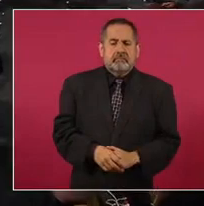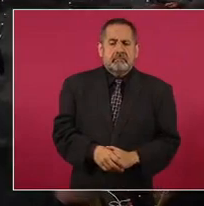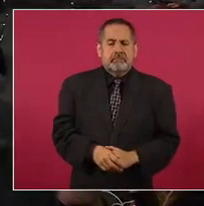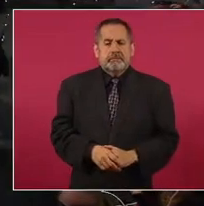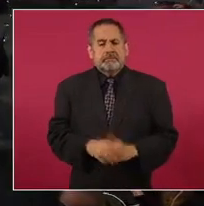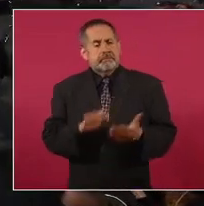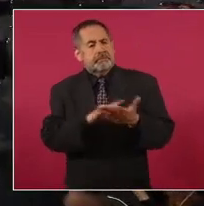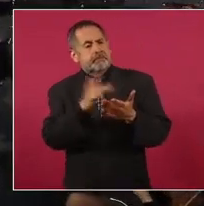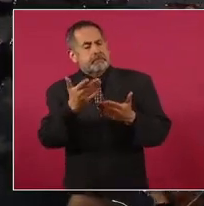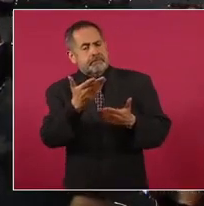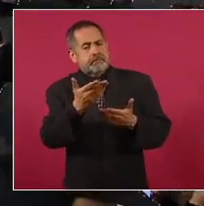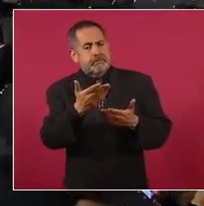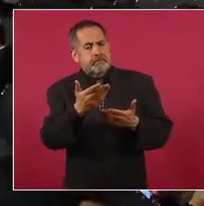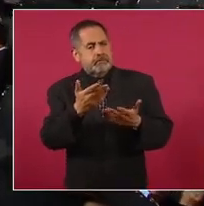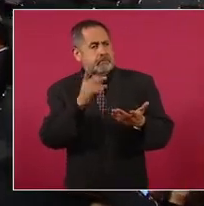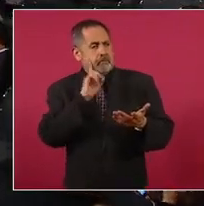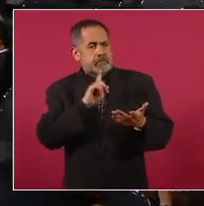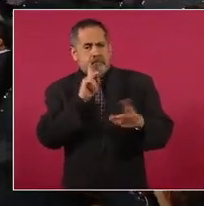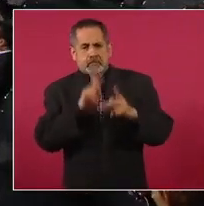Presidente.